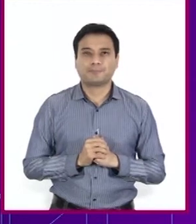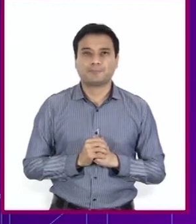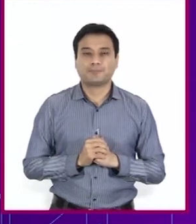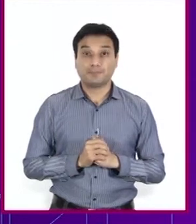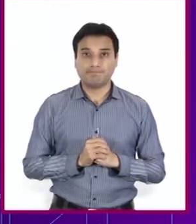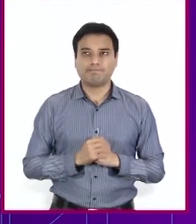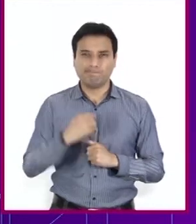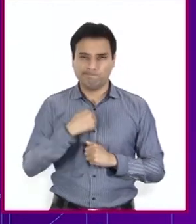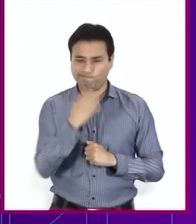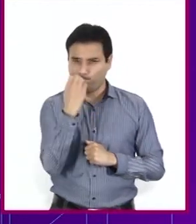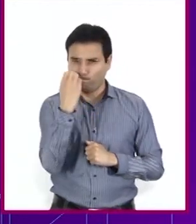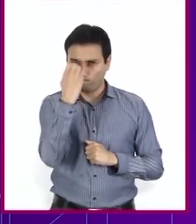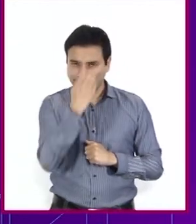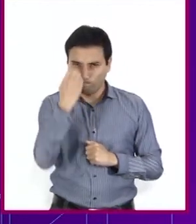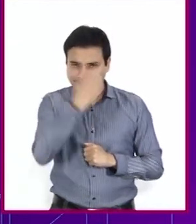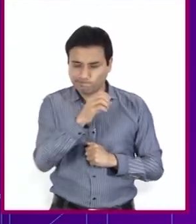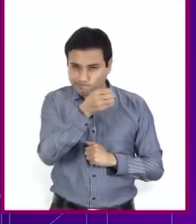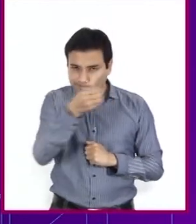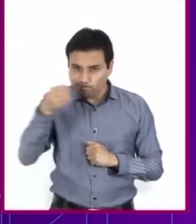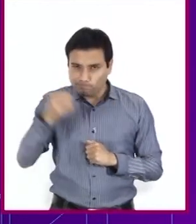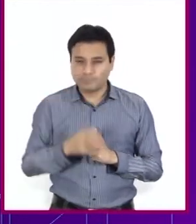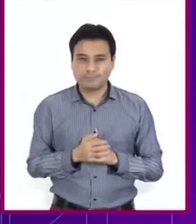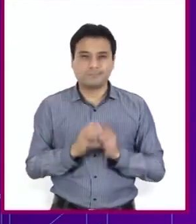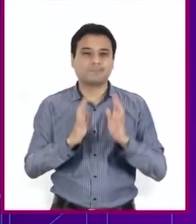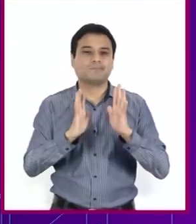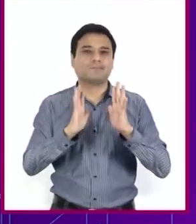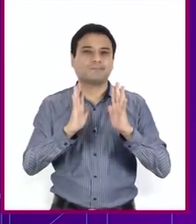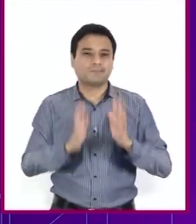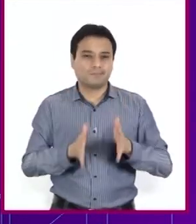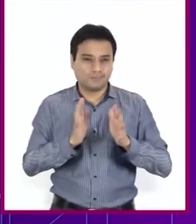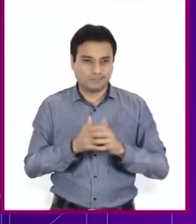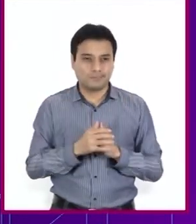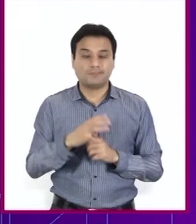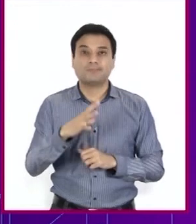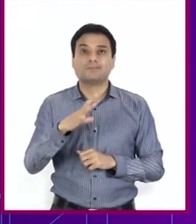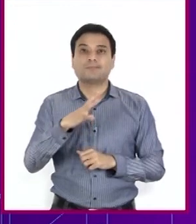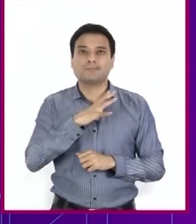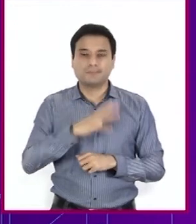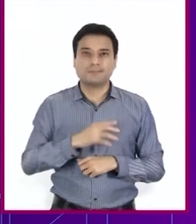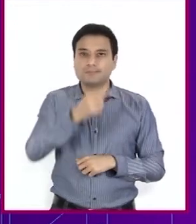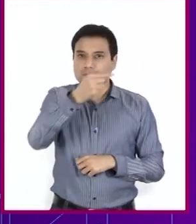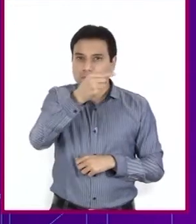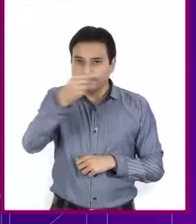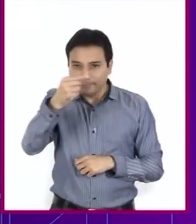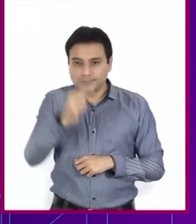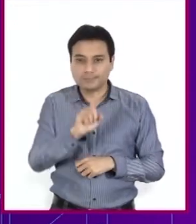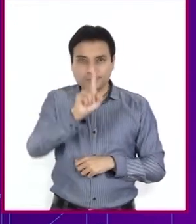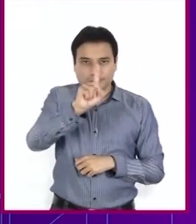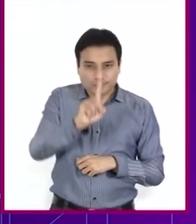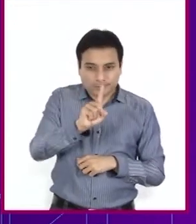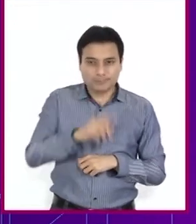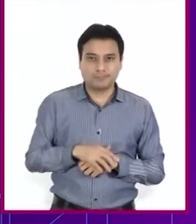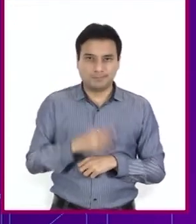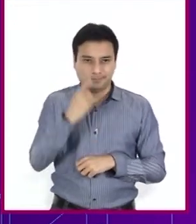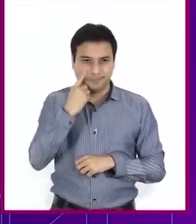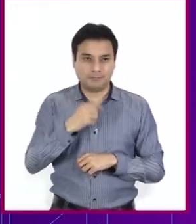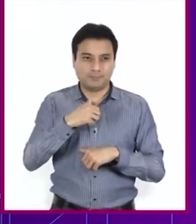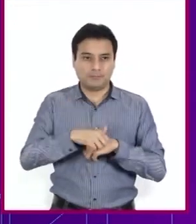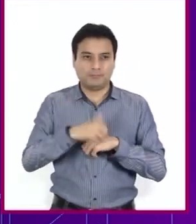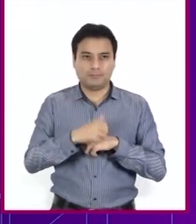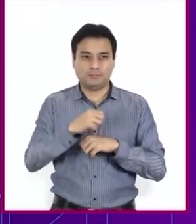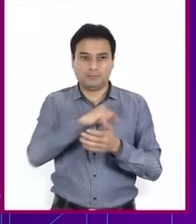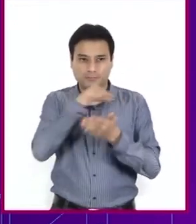Observando la sucesión de figuras, se identifican segmentos verticales y horizontales. En la figura 1 hay 2